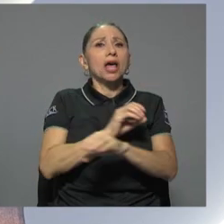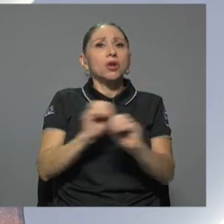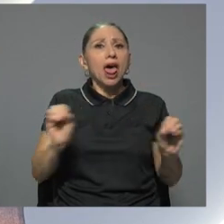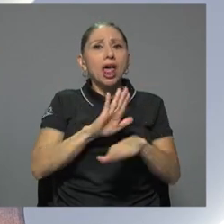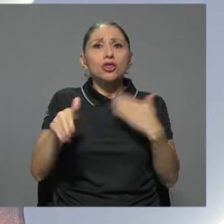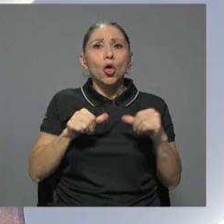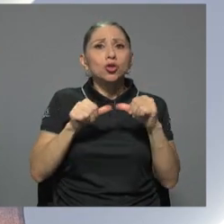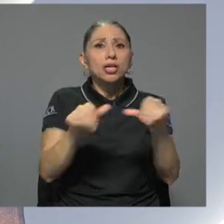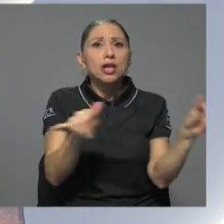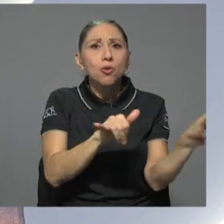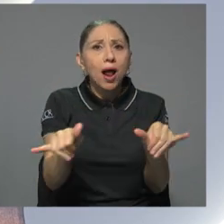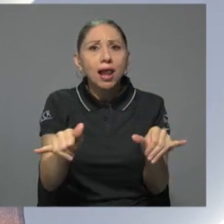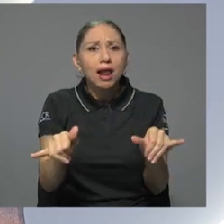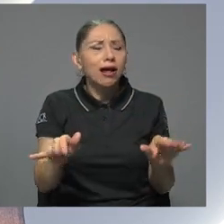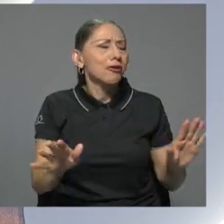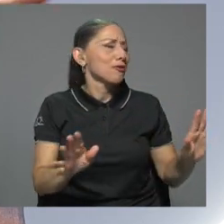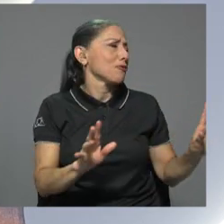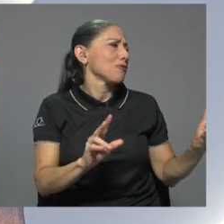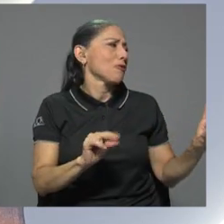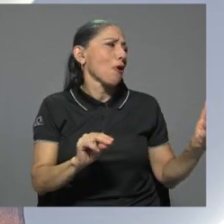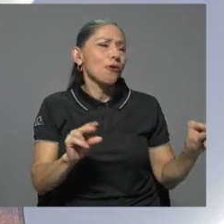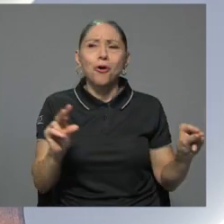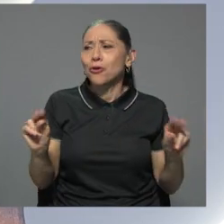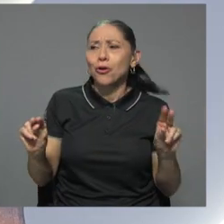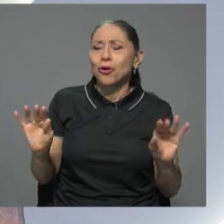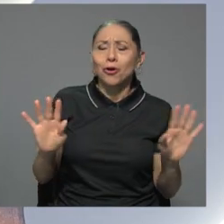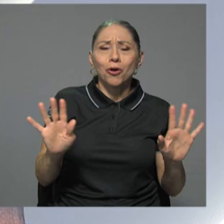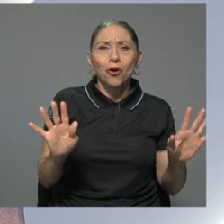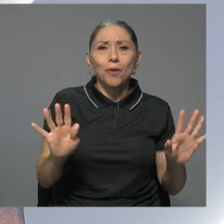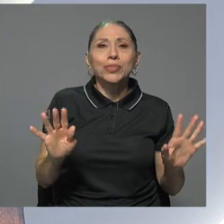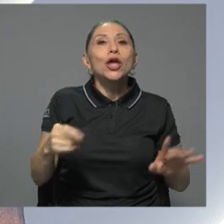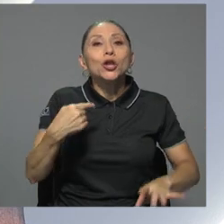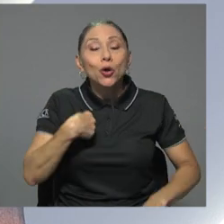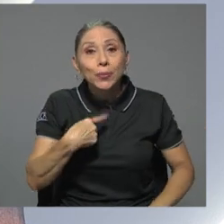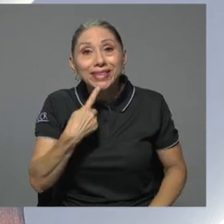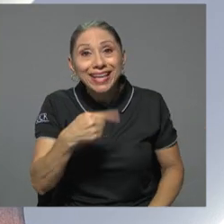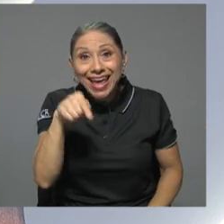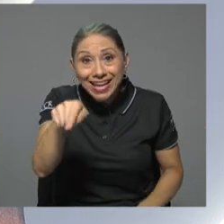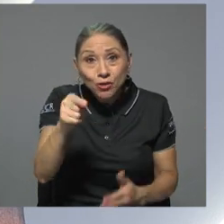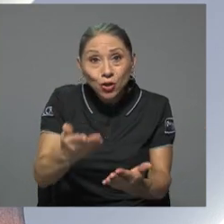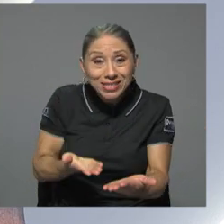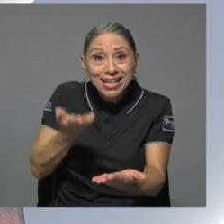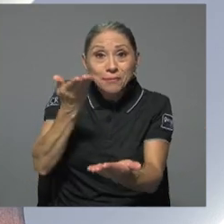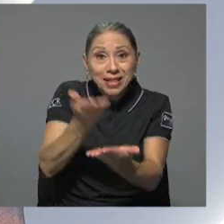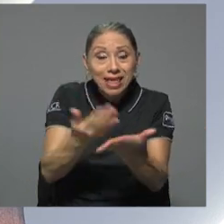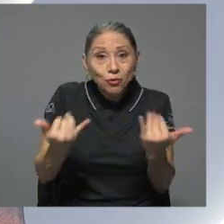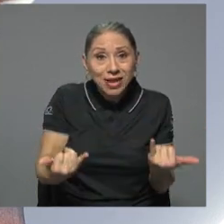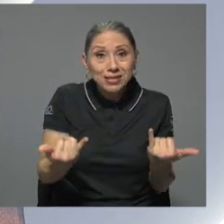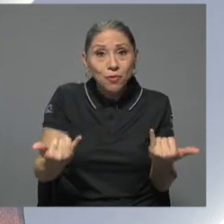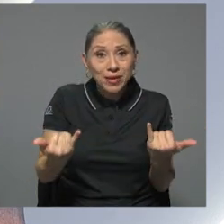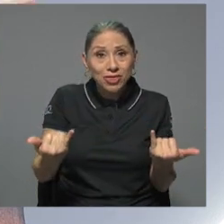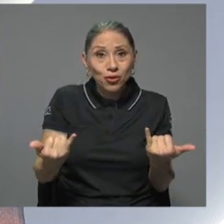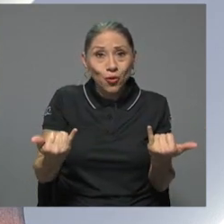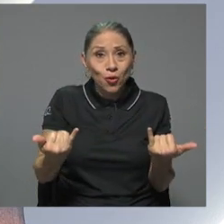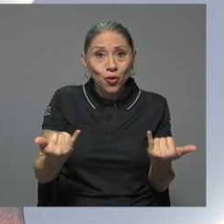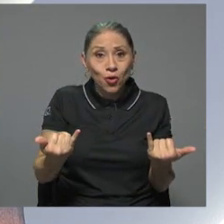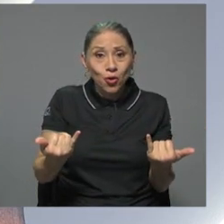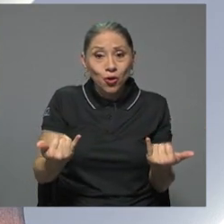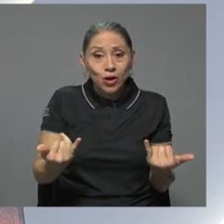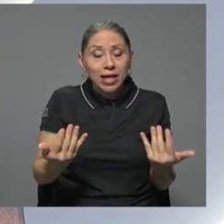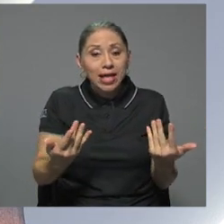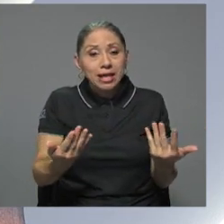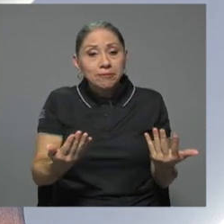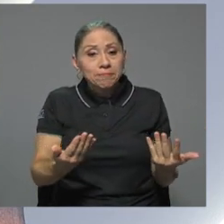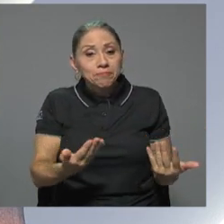digamos en el sentido no me refiero en el sentido de que eso es lo que se está planteando en este momento que plantearía usted